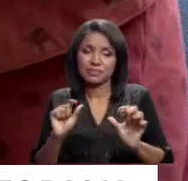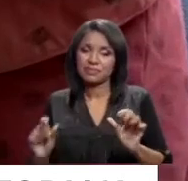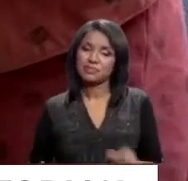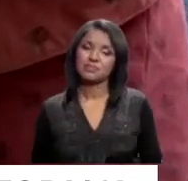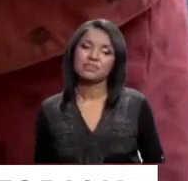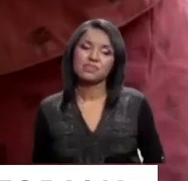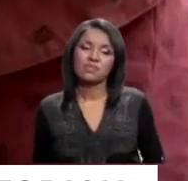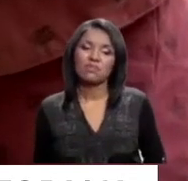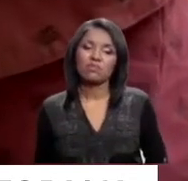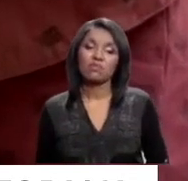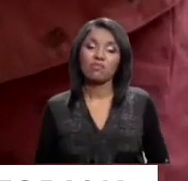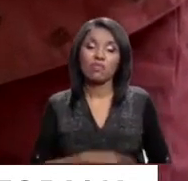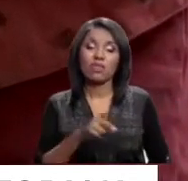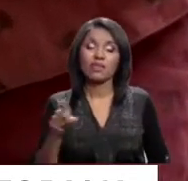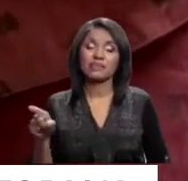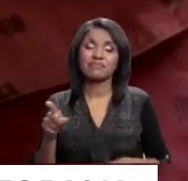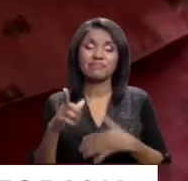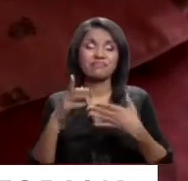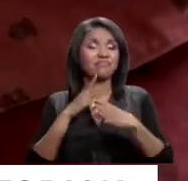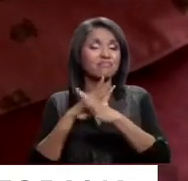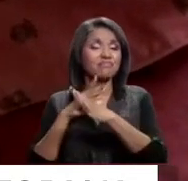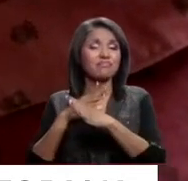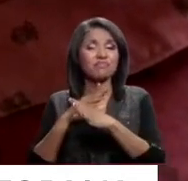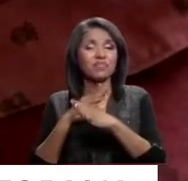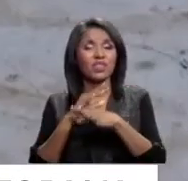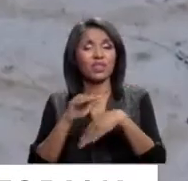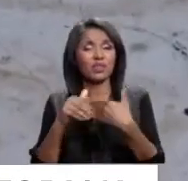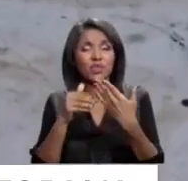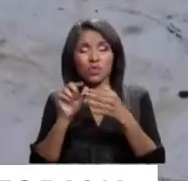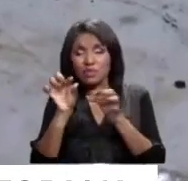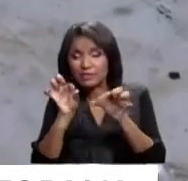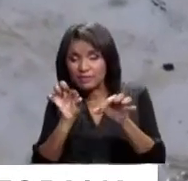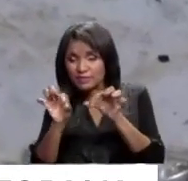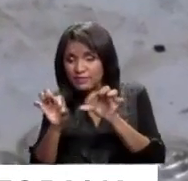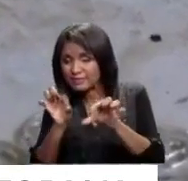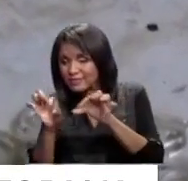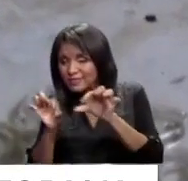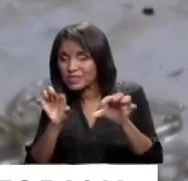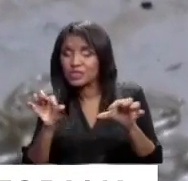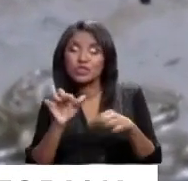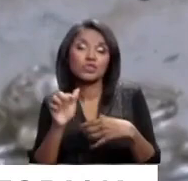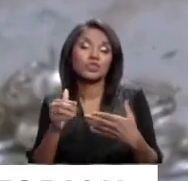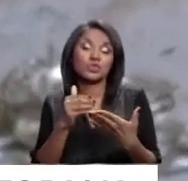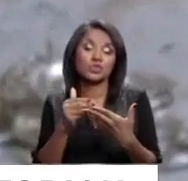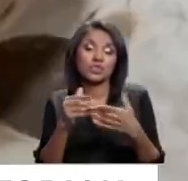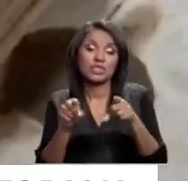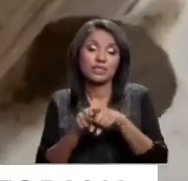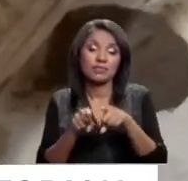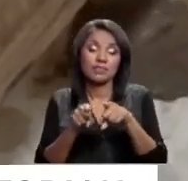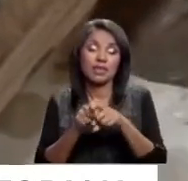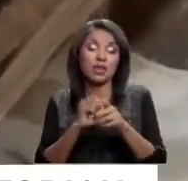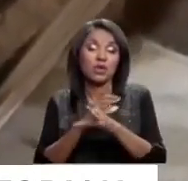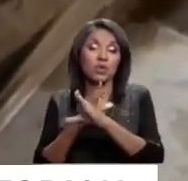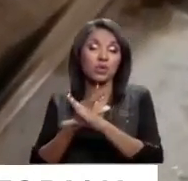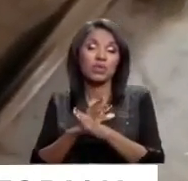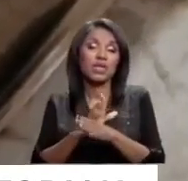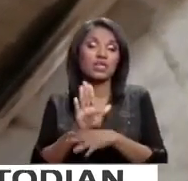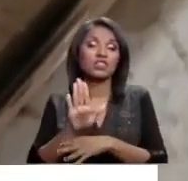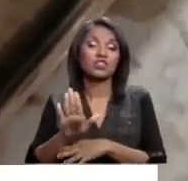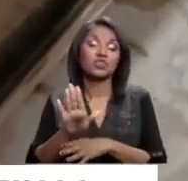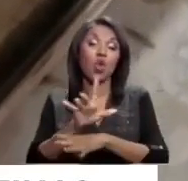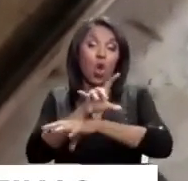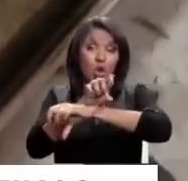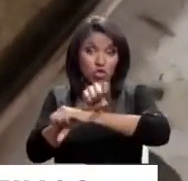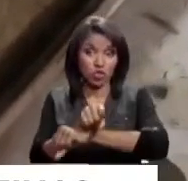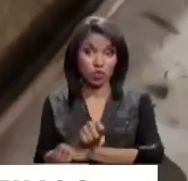estos orfebres cuidan cada detalle al elaborar las coronas, un cuido que también se traduce en ser custodios de sus raíces,